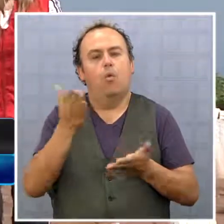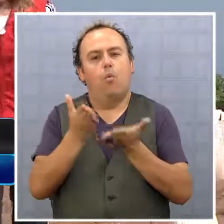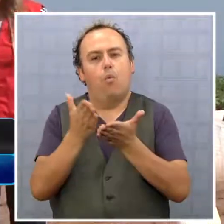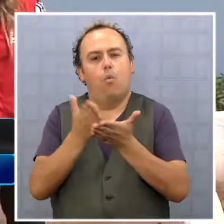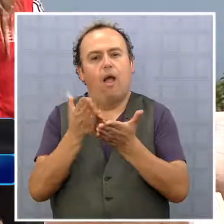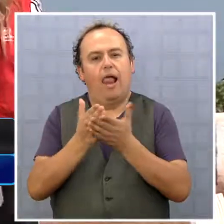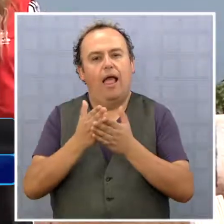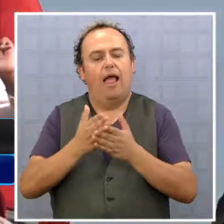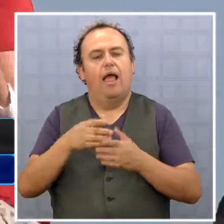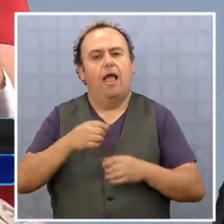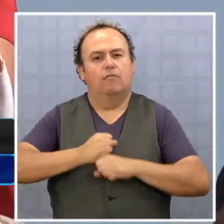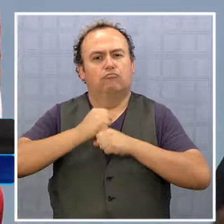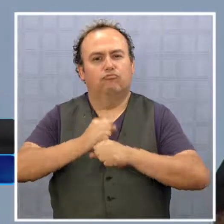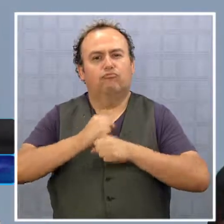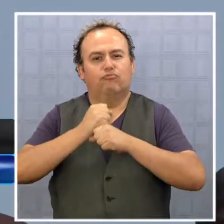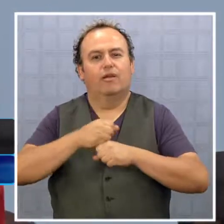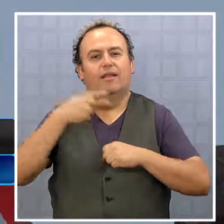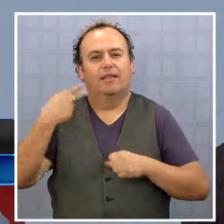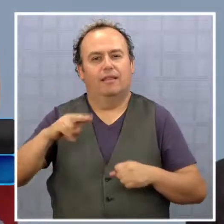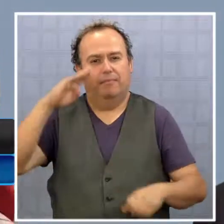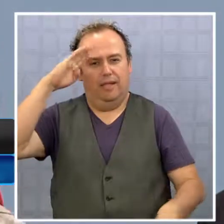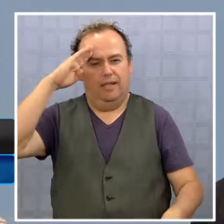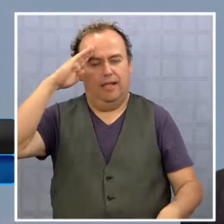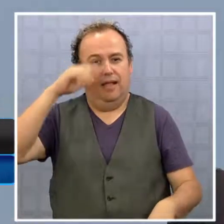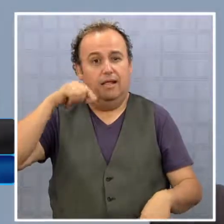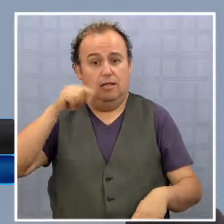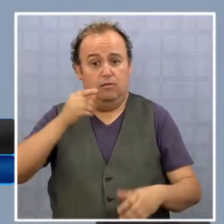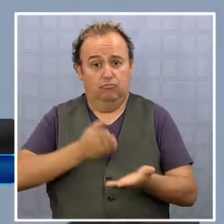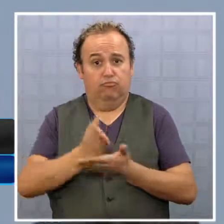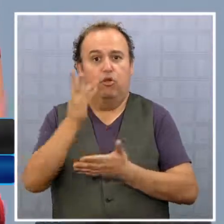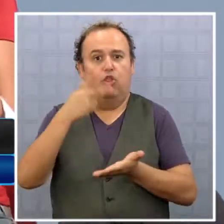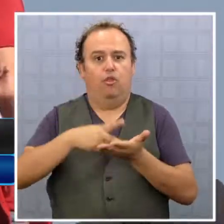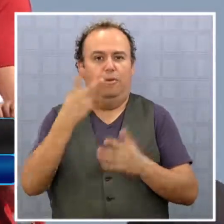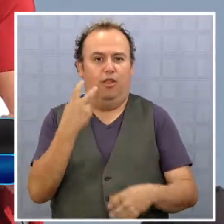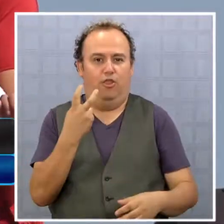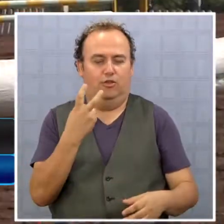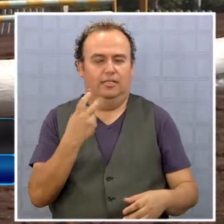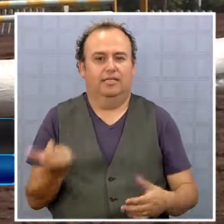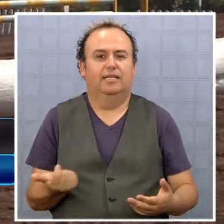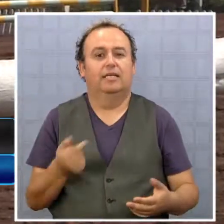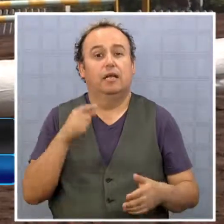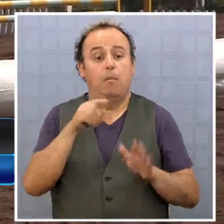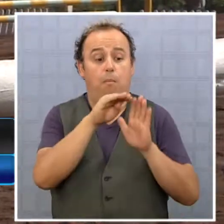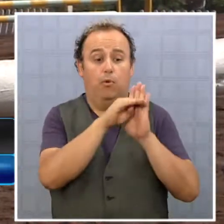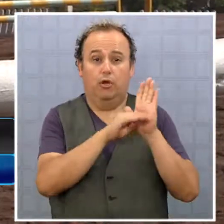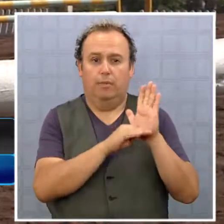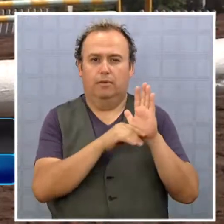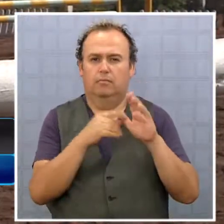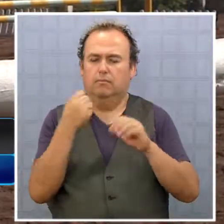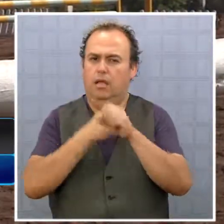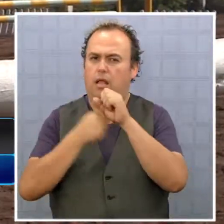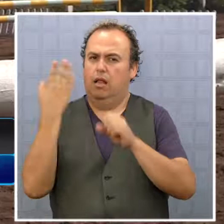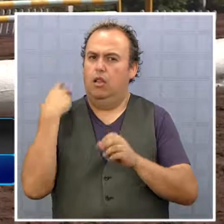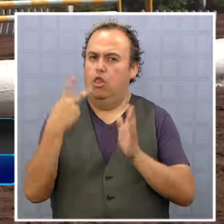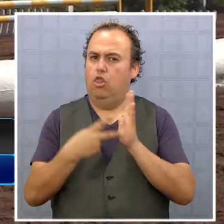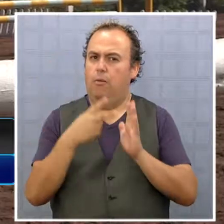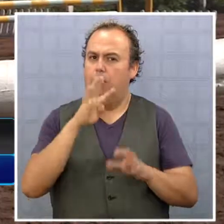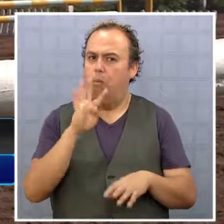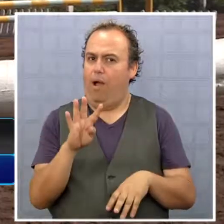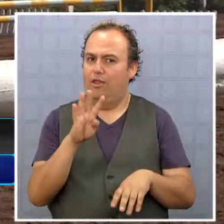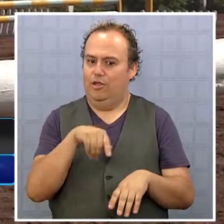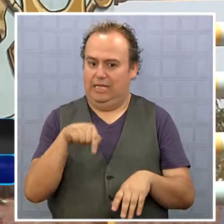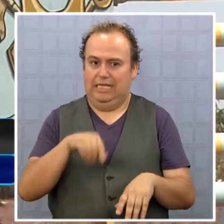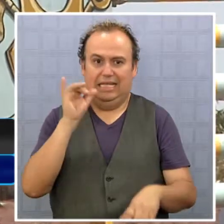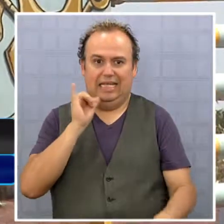Caballería Blindada, se dio inicio al programa 2012 de esta unidad del Ejército. El programa, vigente desde el año 2004